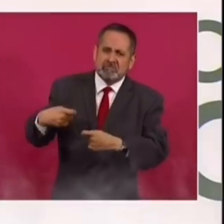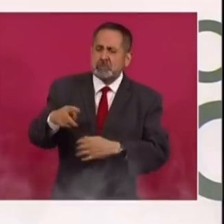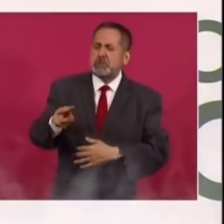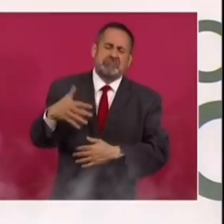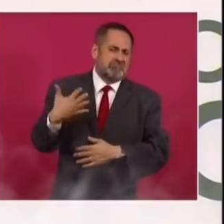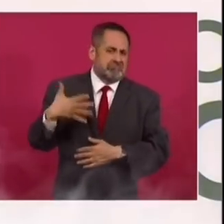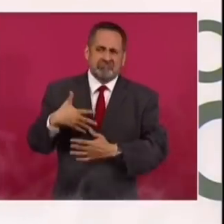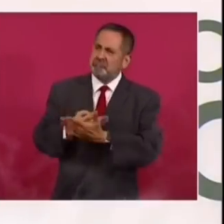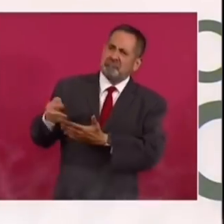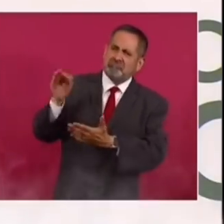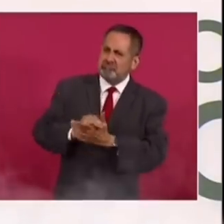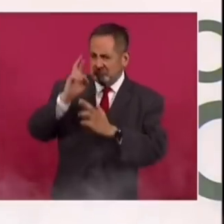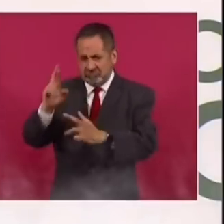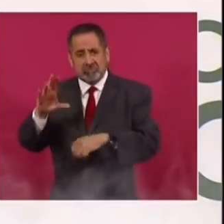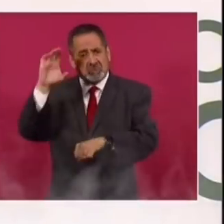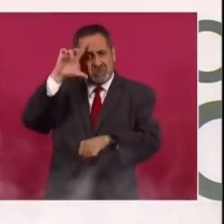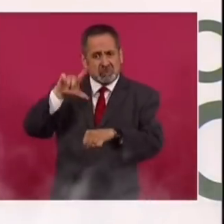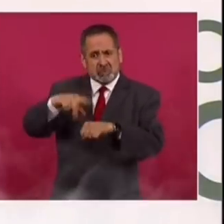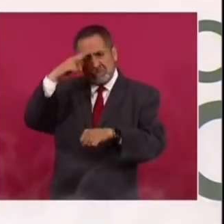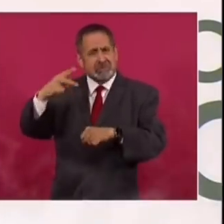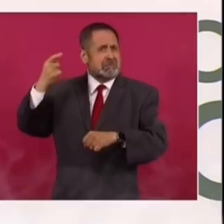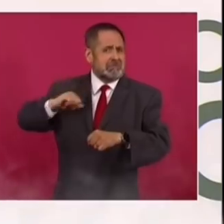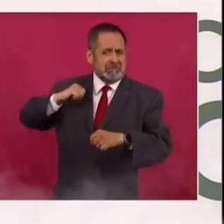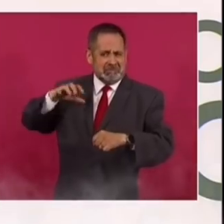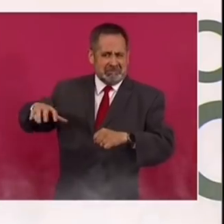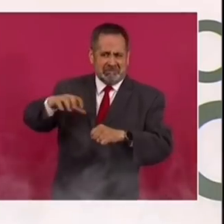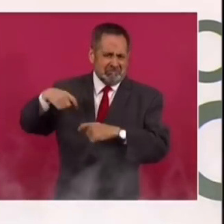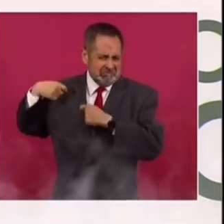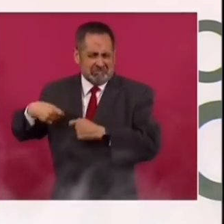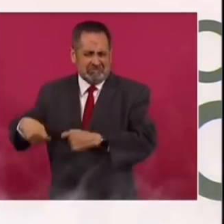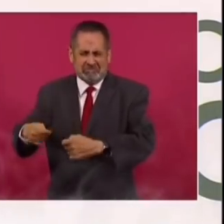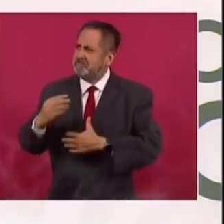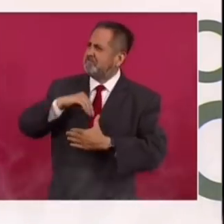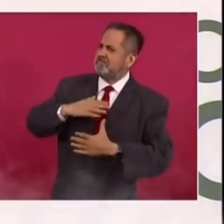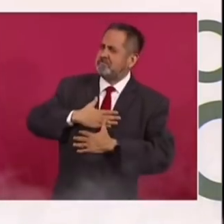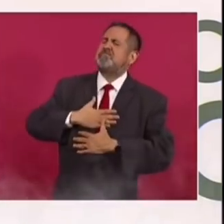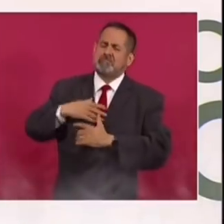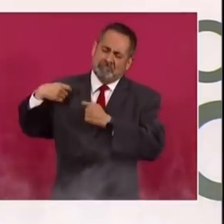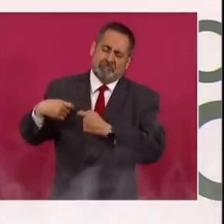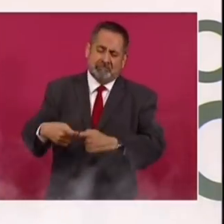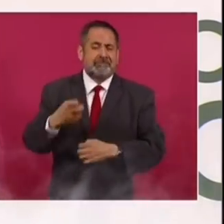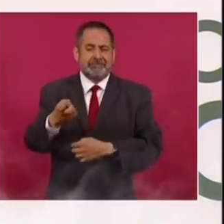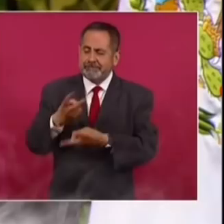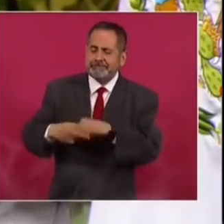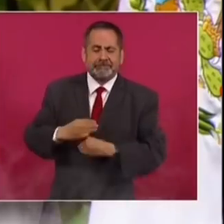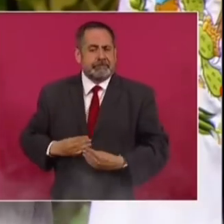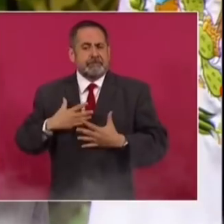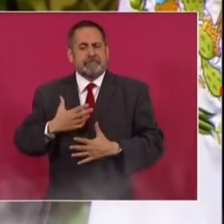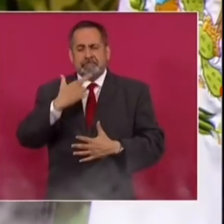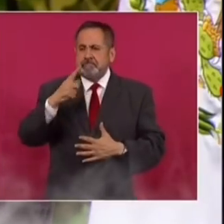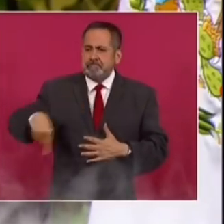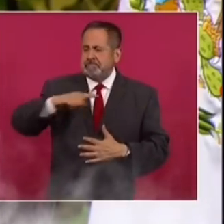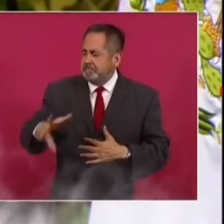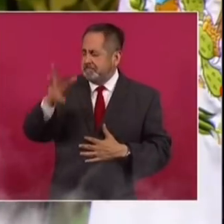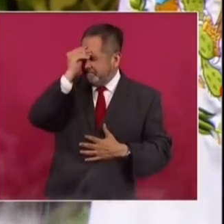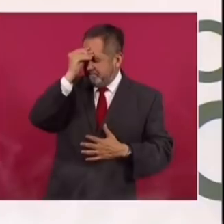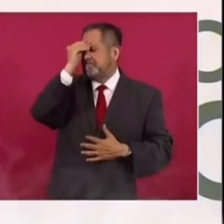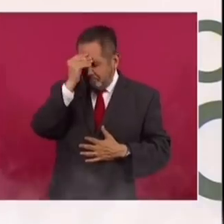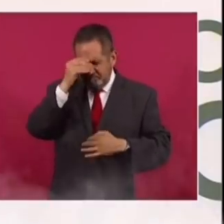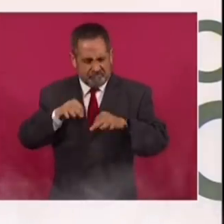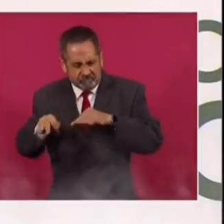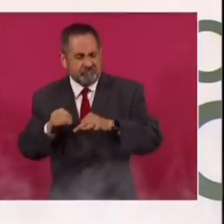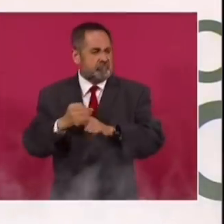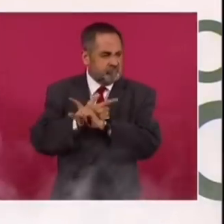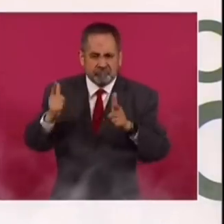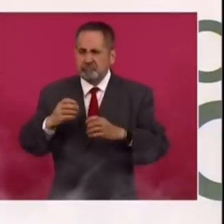dejaron nuestros héroes y en las culturas del méxico profundo de las cuales demandan las mejores lecciones de trabajo